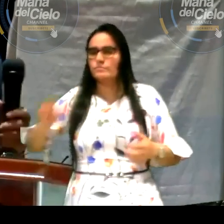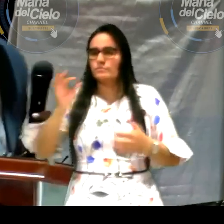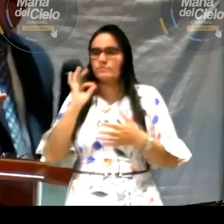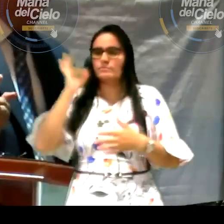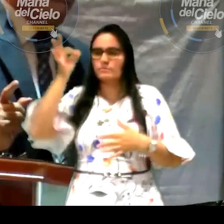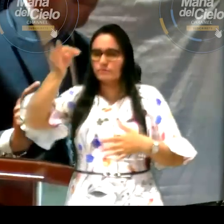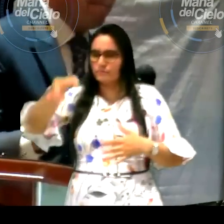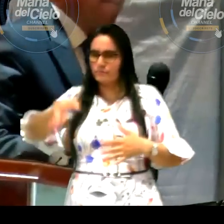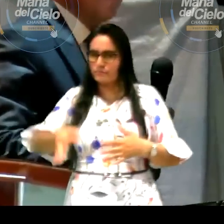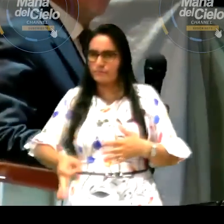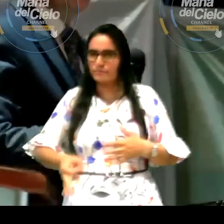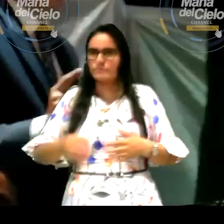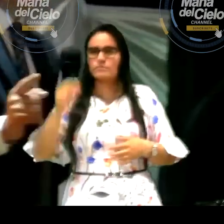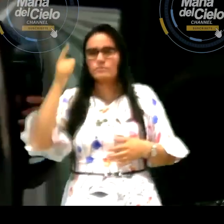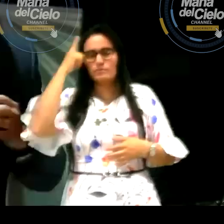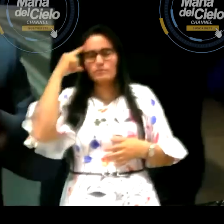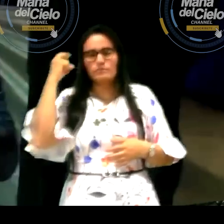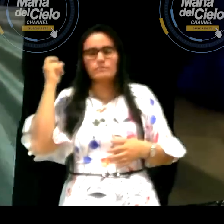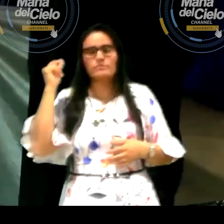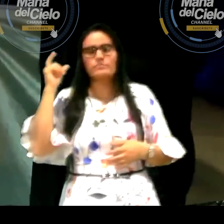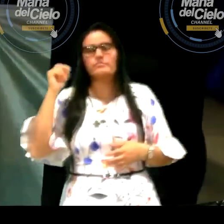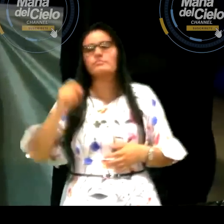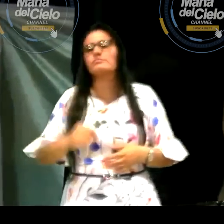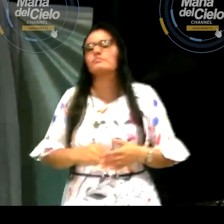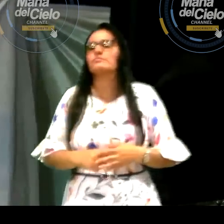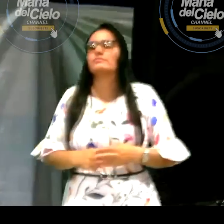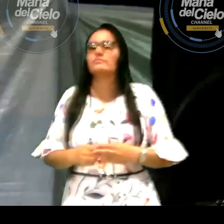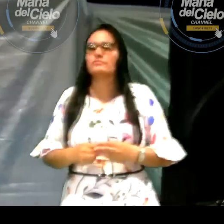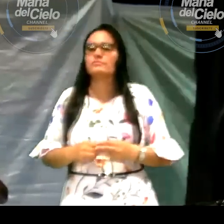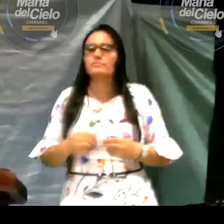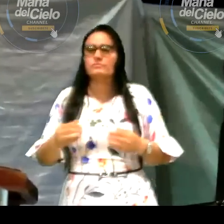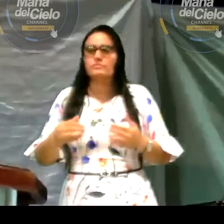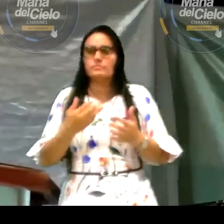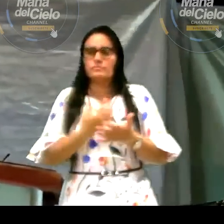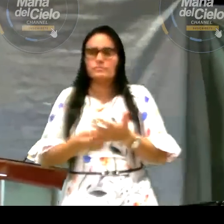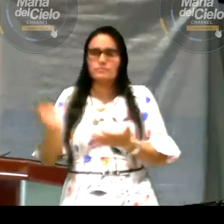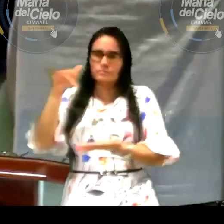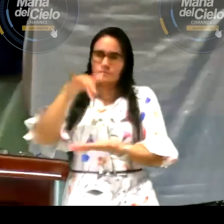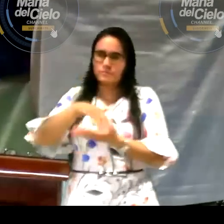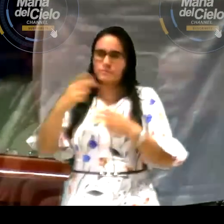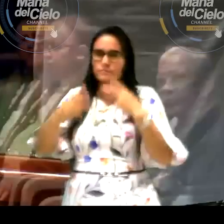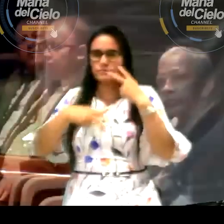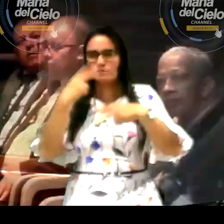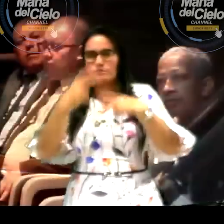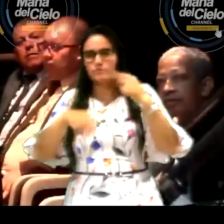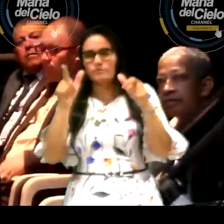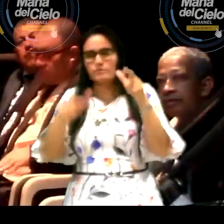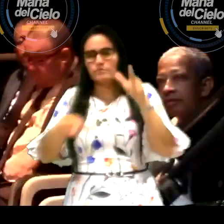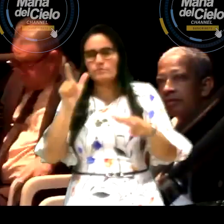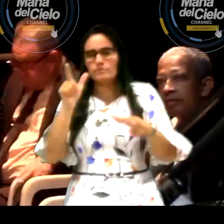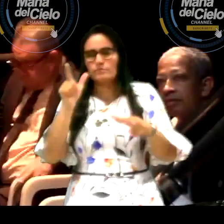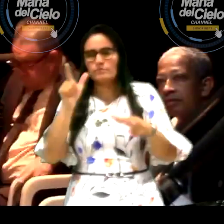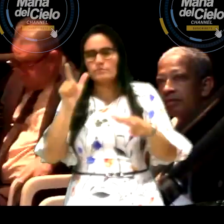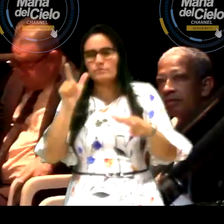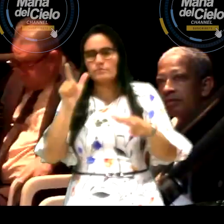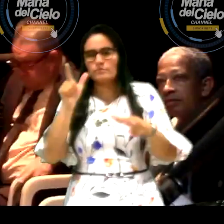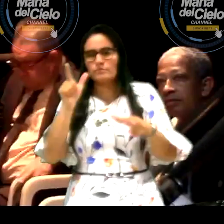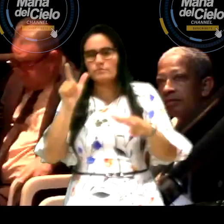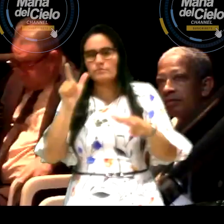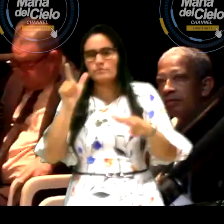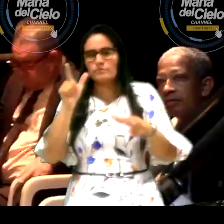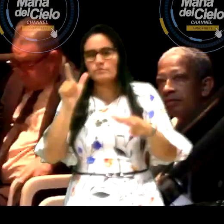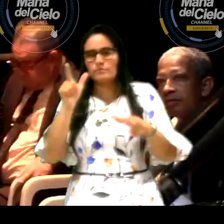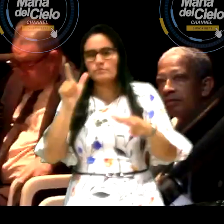Y sabe que estamos hablando de un hombre aquí que murió. Se murió. Y cuando alguien se